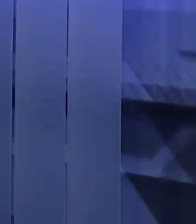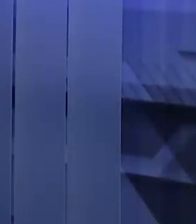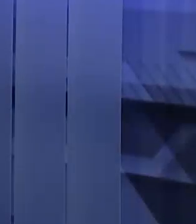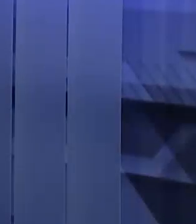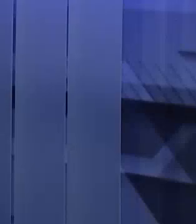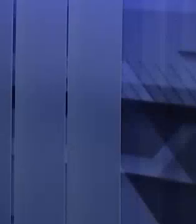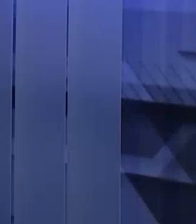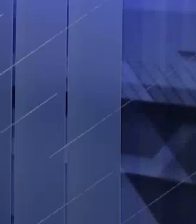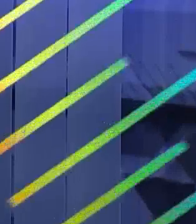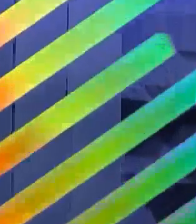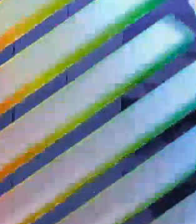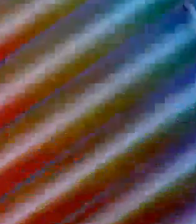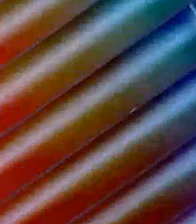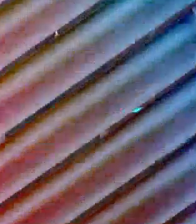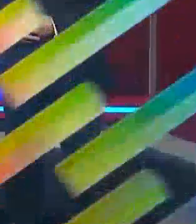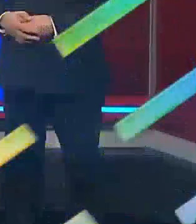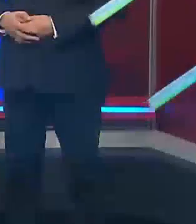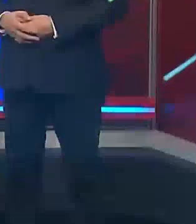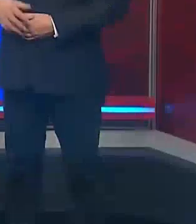Sábado.